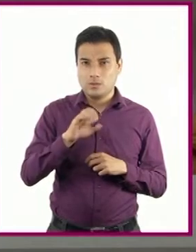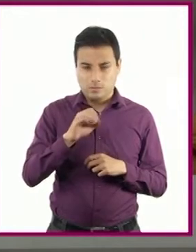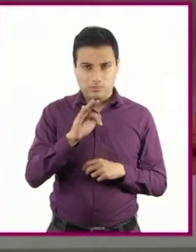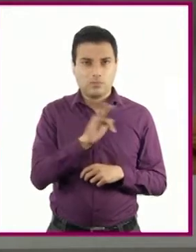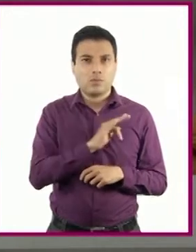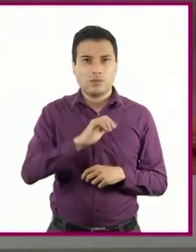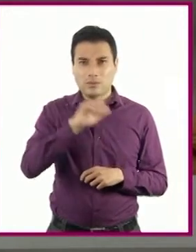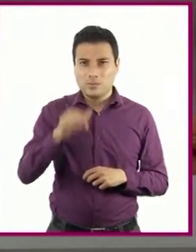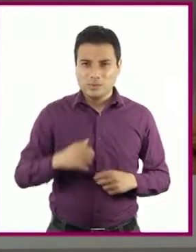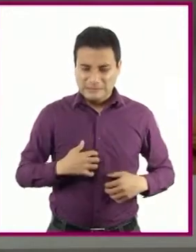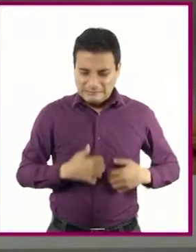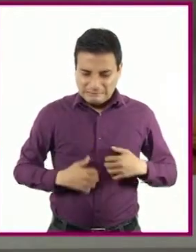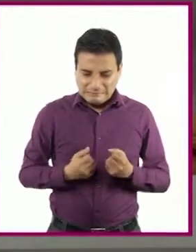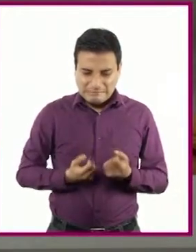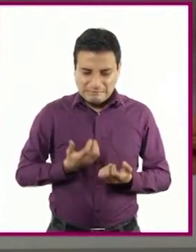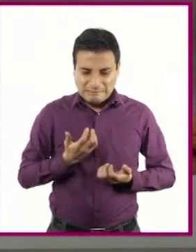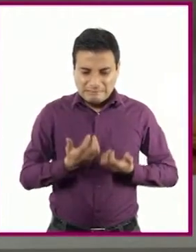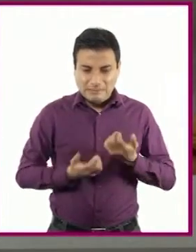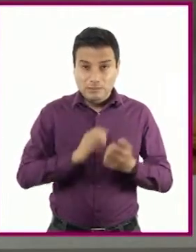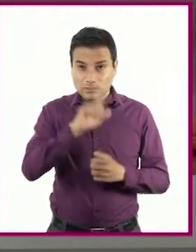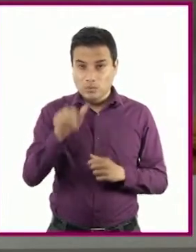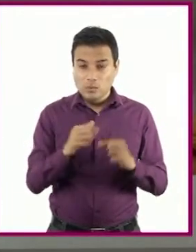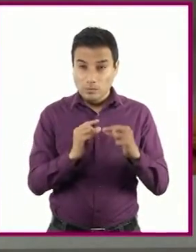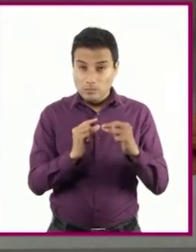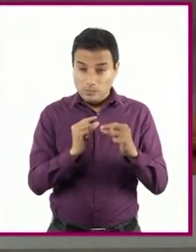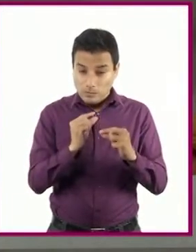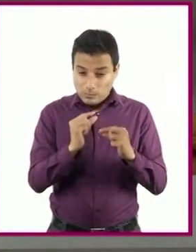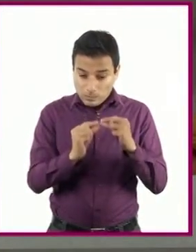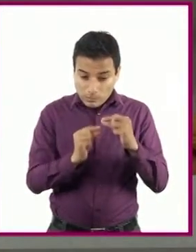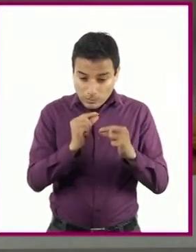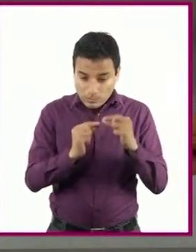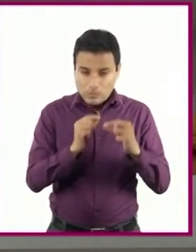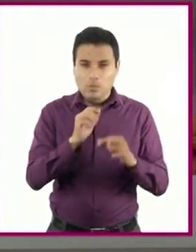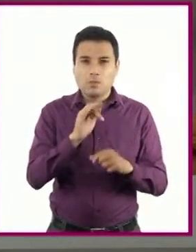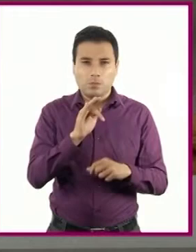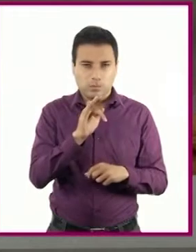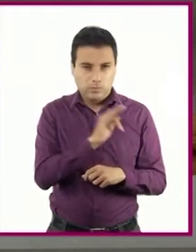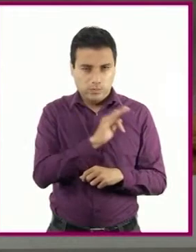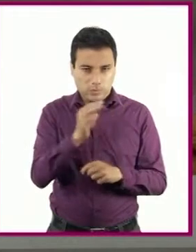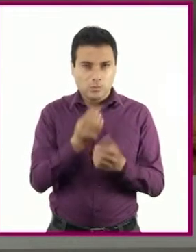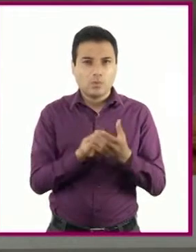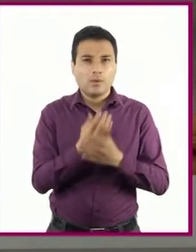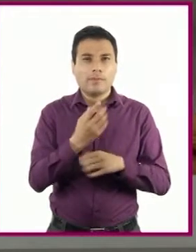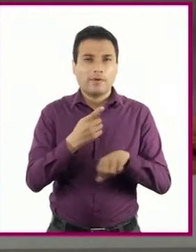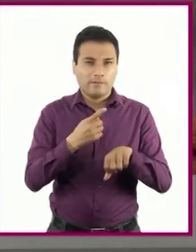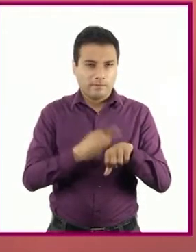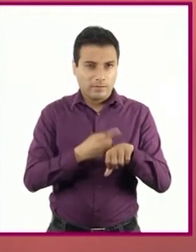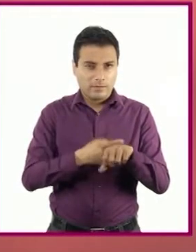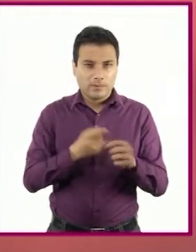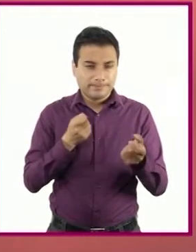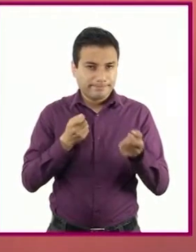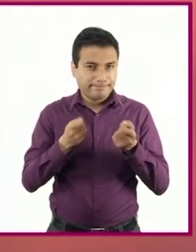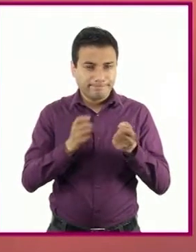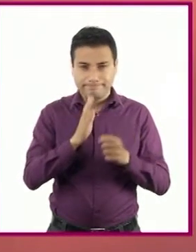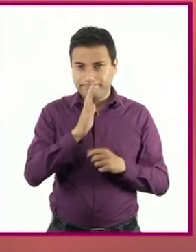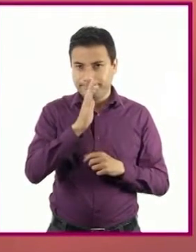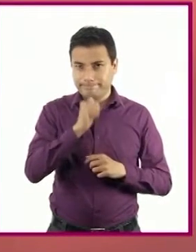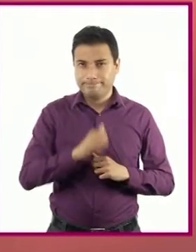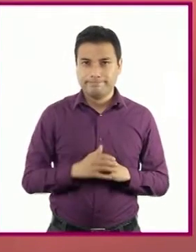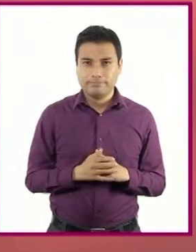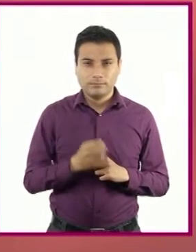que poco a poco puede llevar a la aparición de nuevos padecimientos y de no ser controlada.